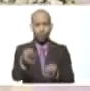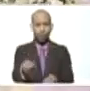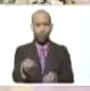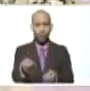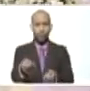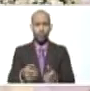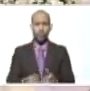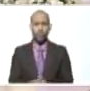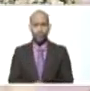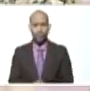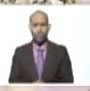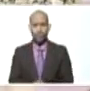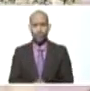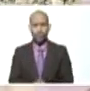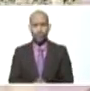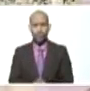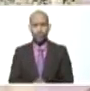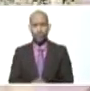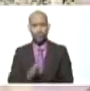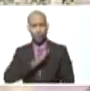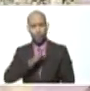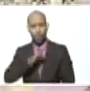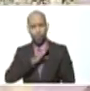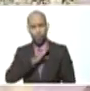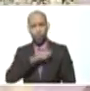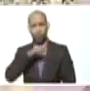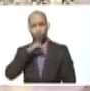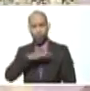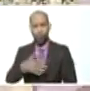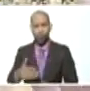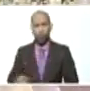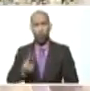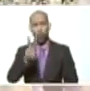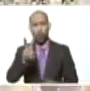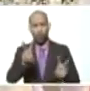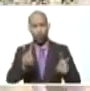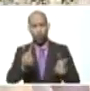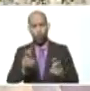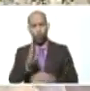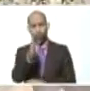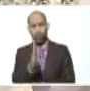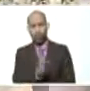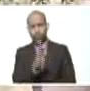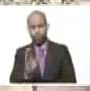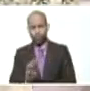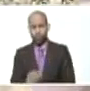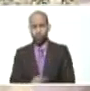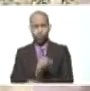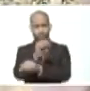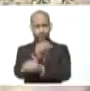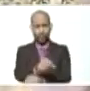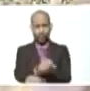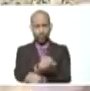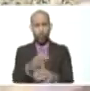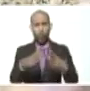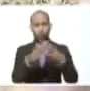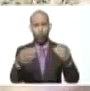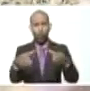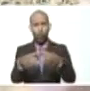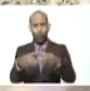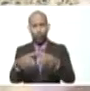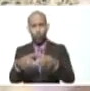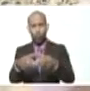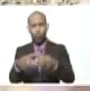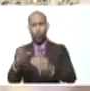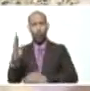la entrega de los relicarios con las reliquias de nuestro nuevo beato a todos los obispos y arzobispos y vicarios